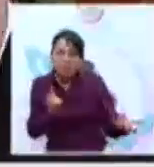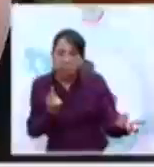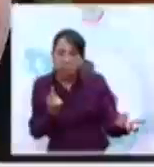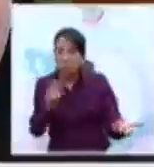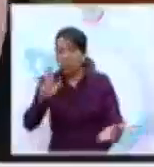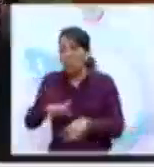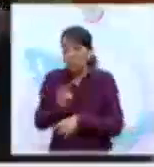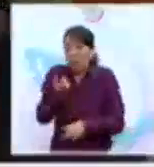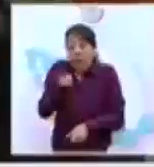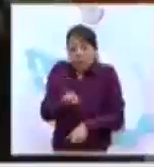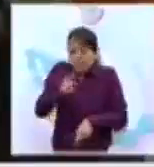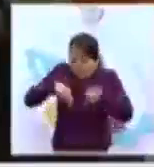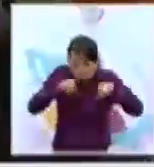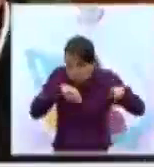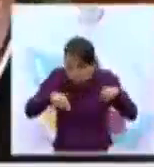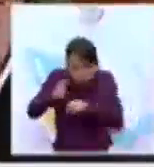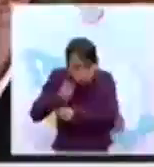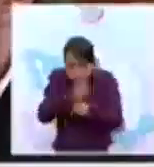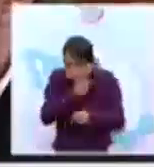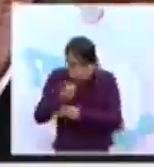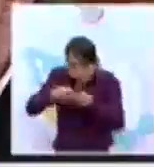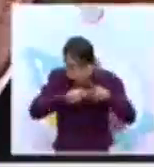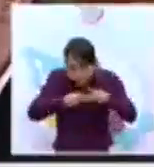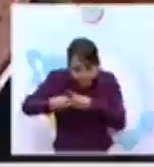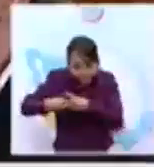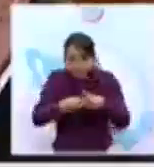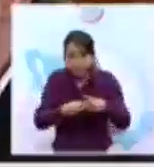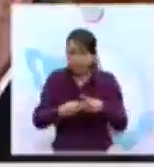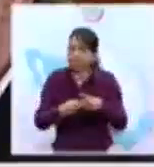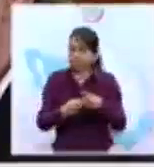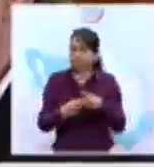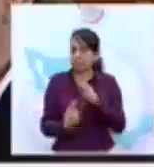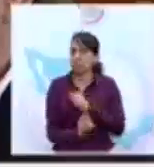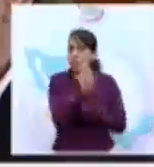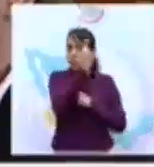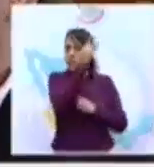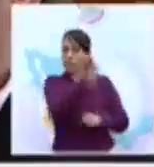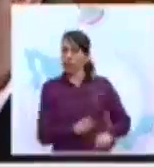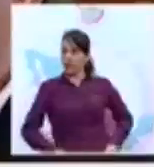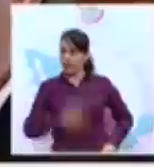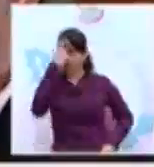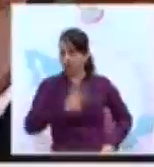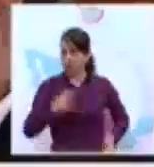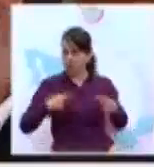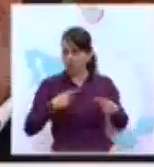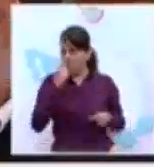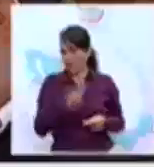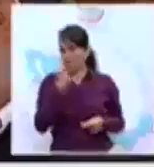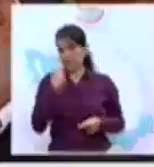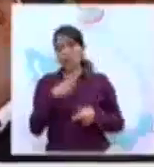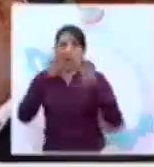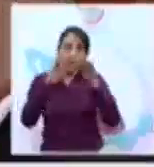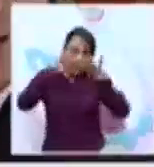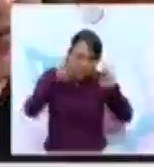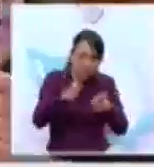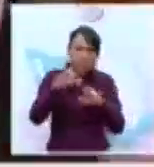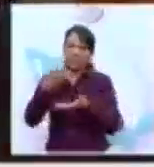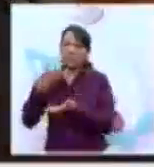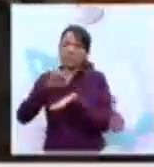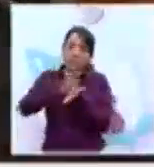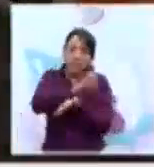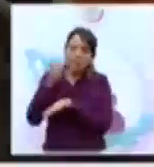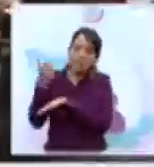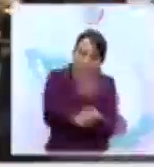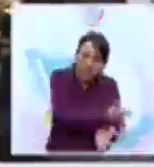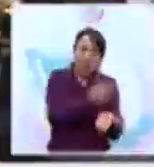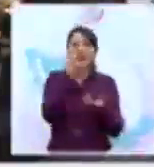gobierno en México, permítame decirlo de esta forma, los mexicanos son unidades de consumo o unidades económicas para el salario mínimo, para una cuestión del